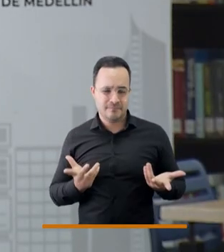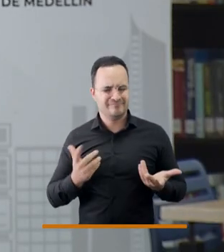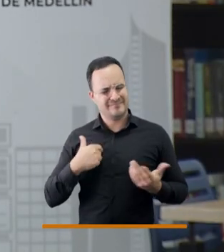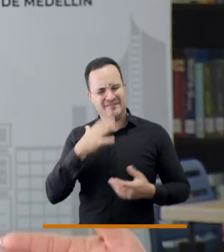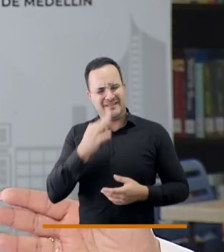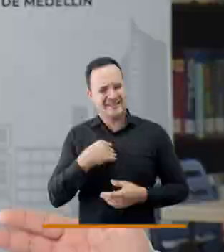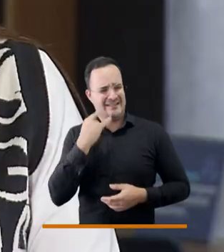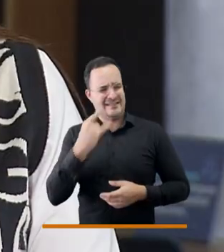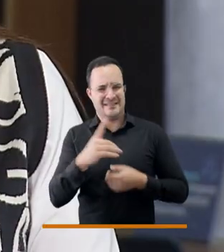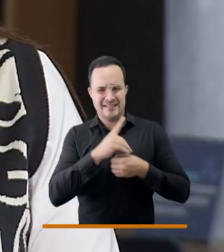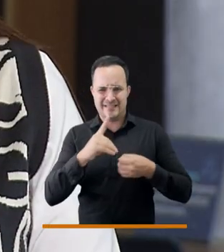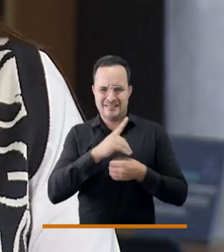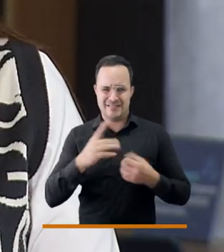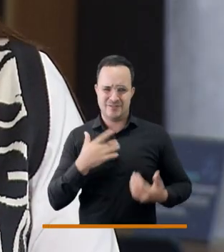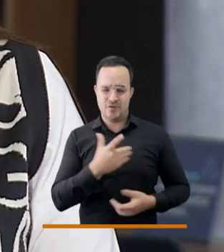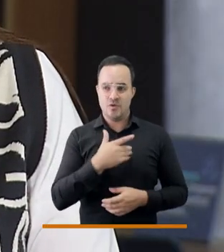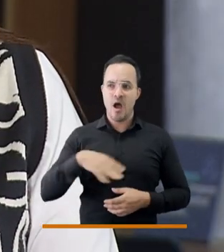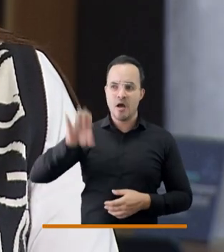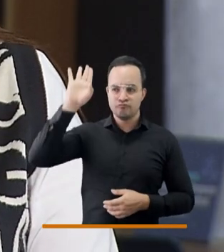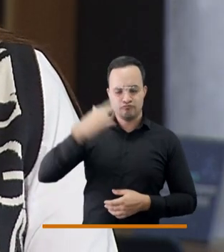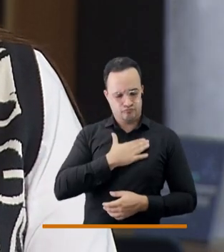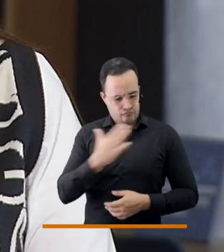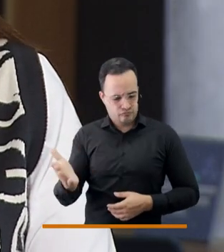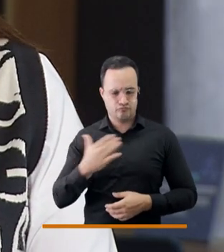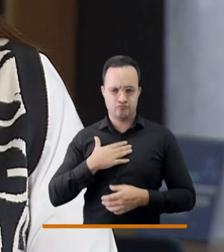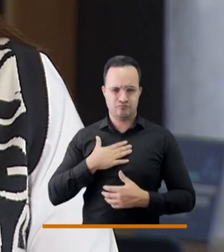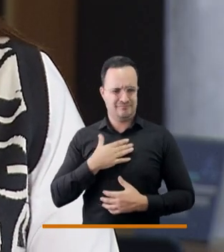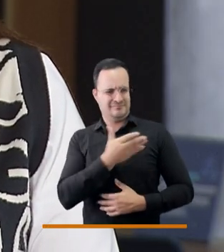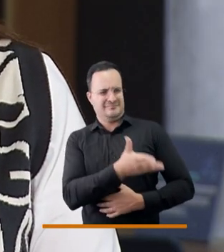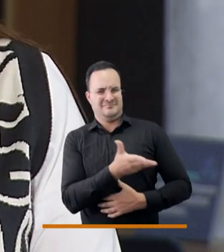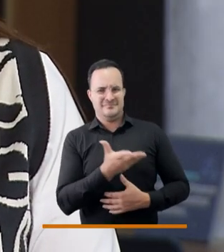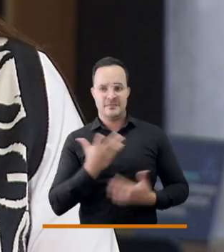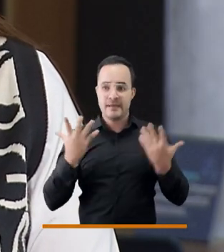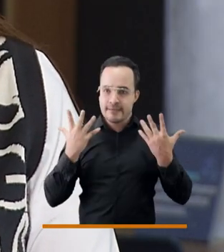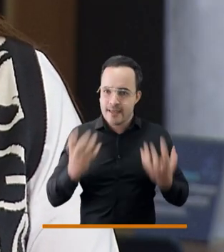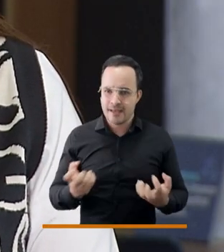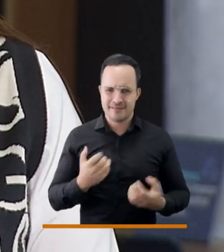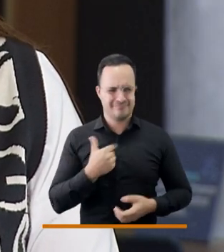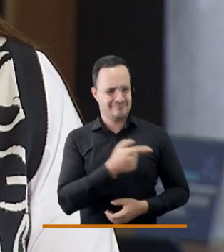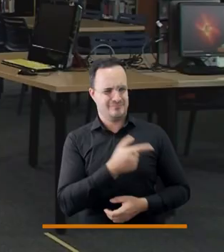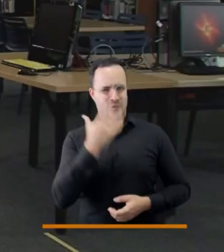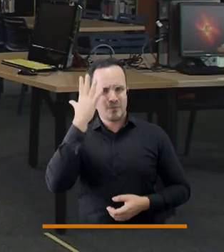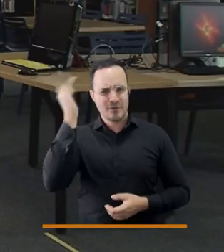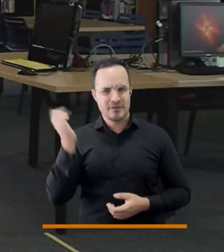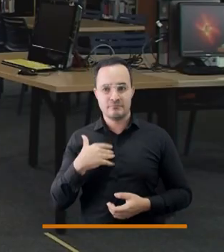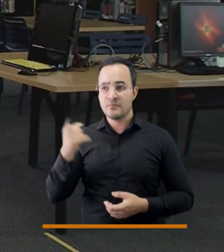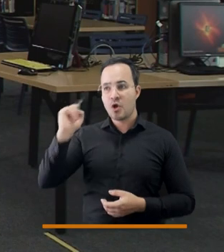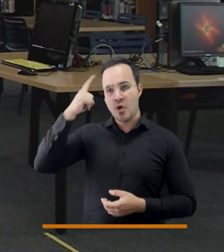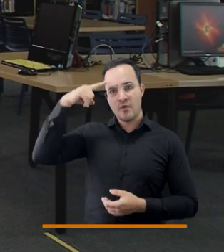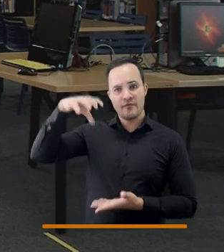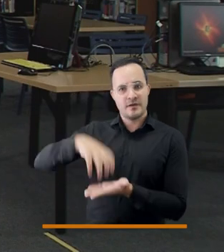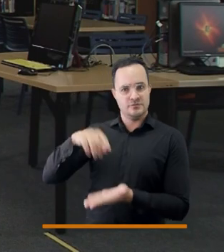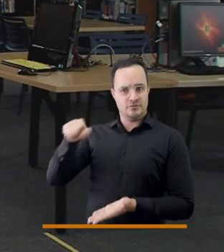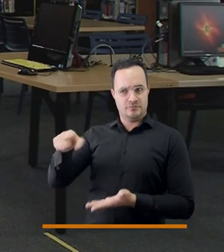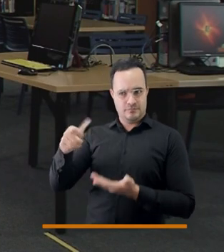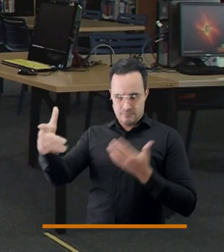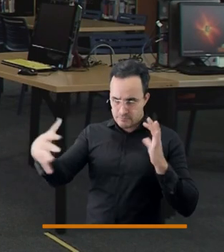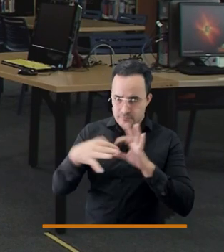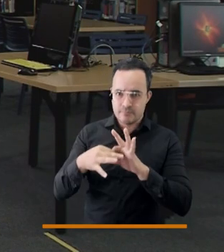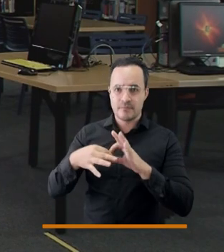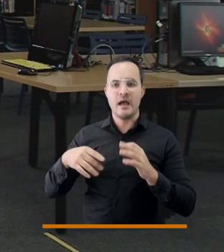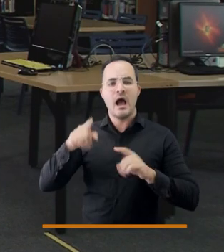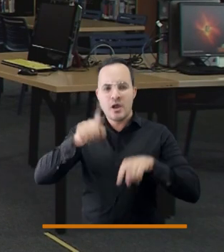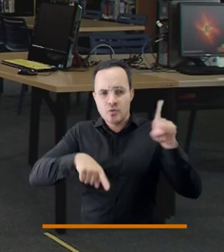Medellín sea el que quiera responder a esa sentencia de unificación cuando aquí está comprometida también la gobernación y algunos